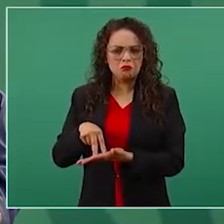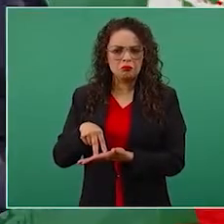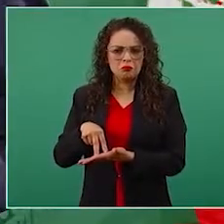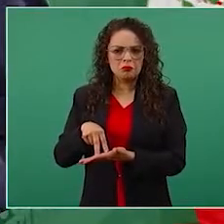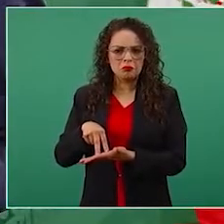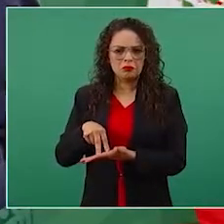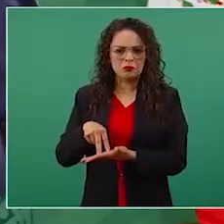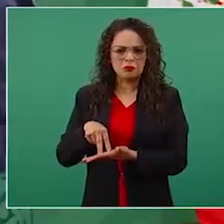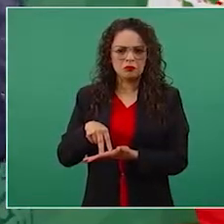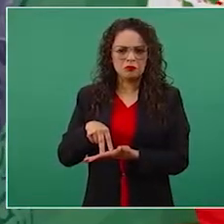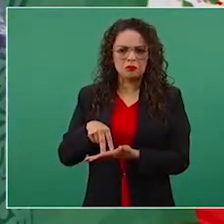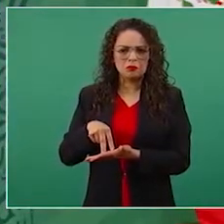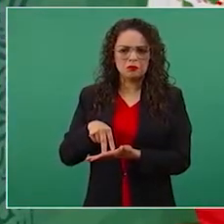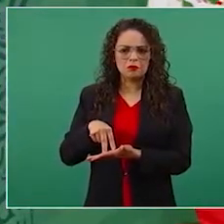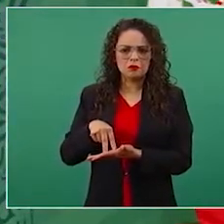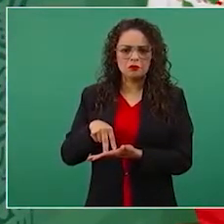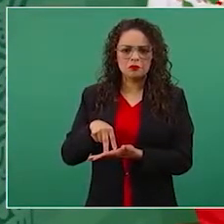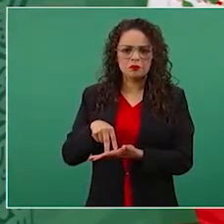en